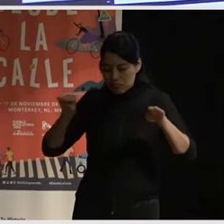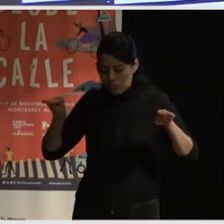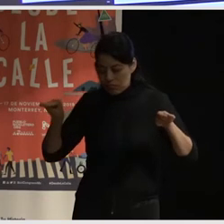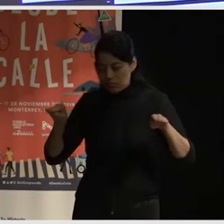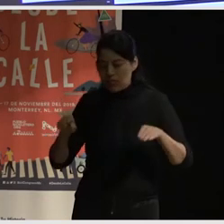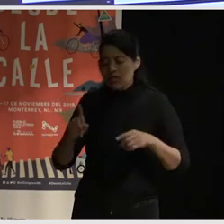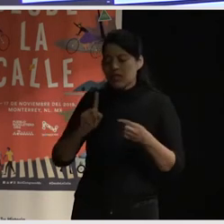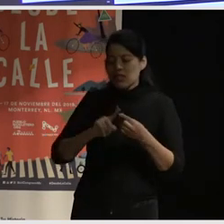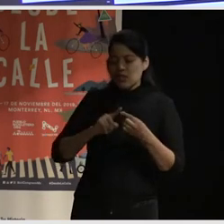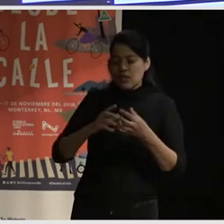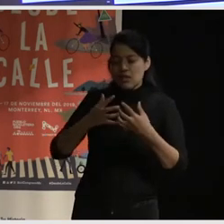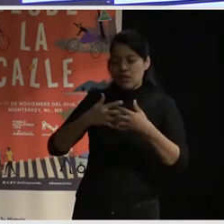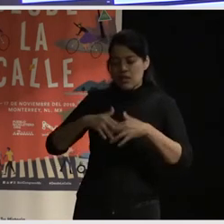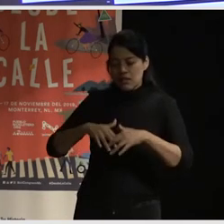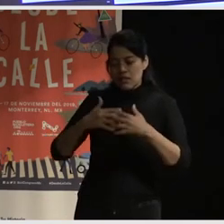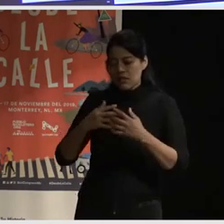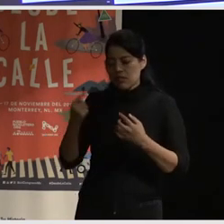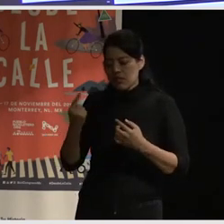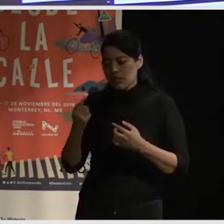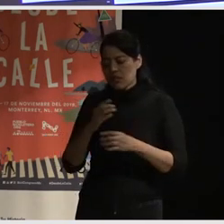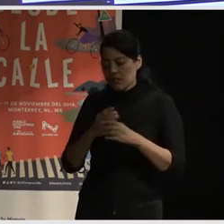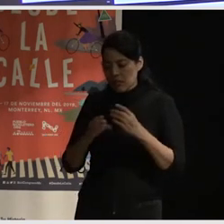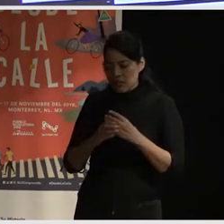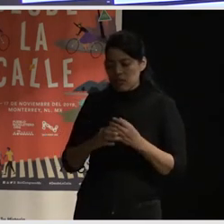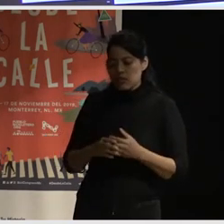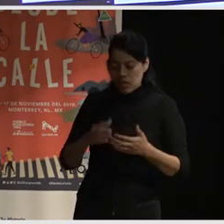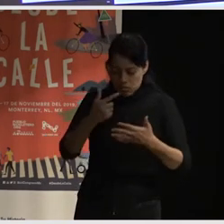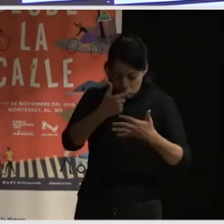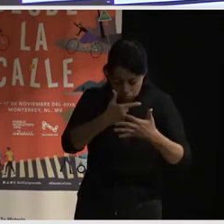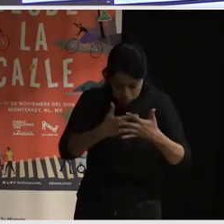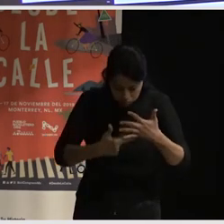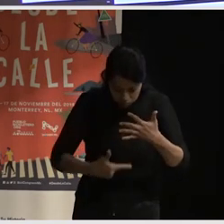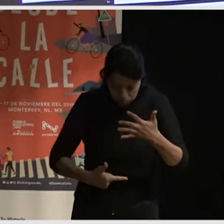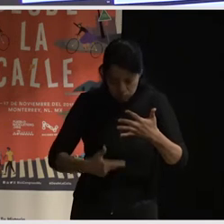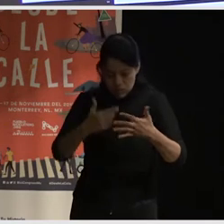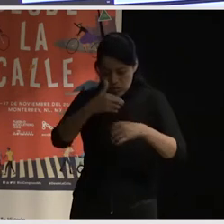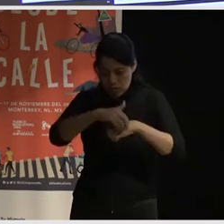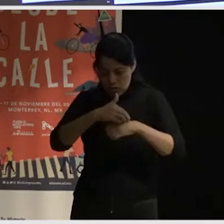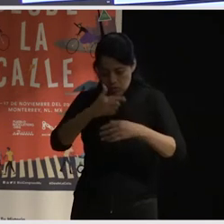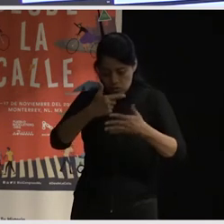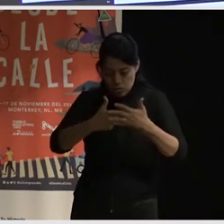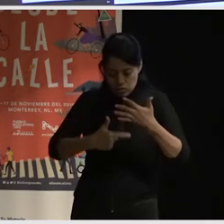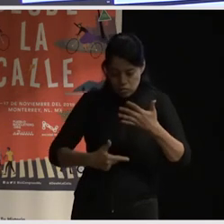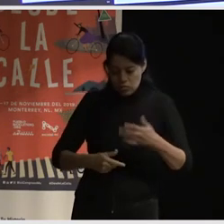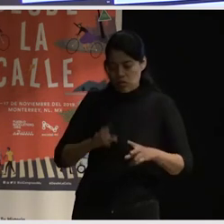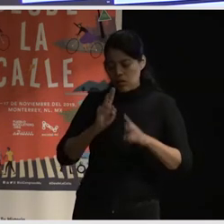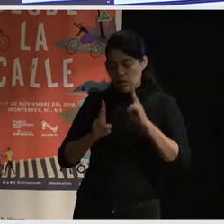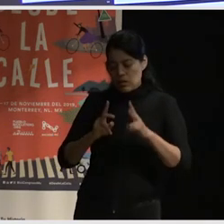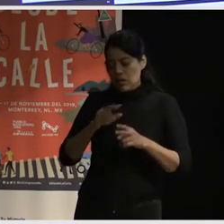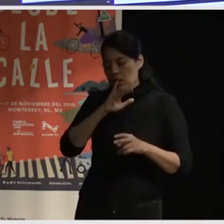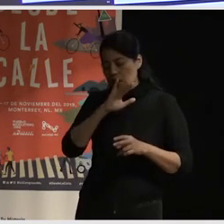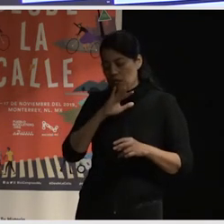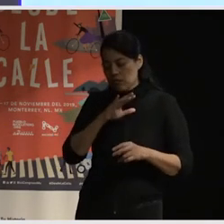producido que en las en la contabilización de la contaminación no se habla de china no china es el el